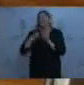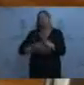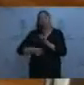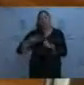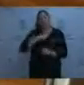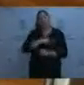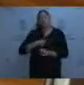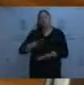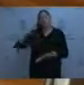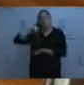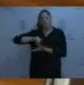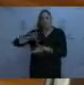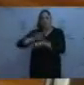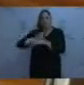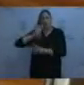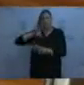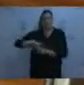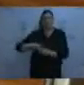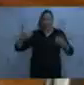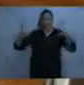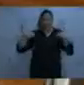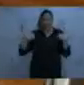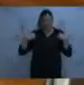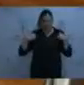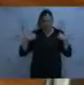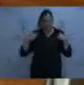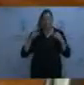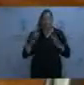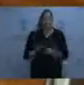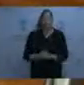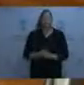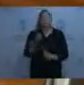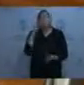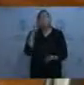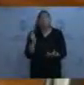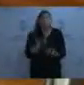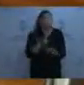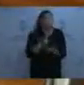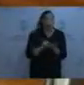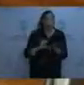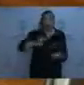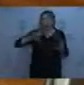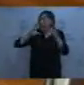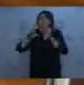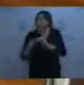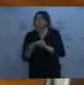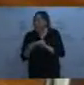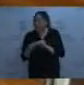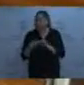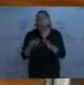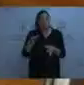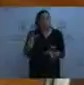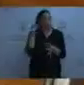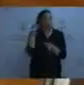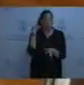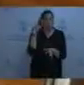consejería. Sobre, señoría, las pruebas que se van a aplicar, pues estarán en soporte papel, serán